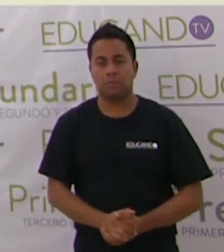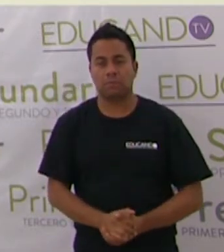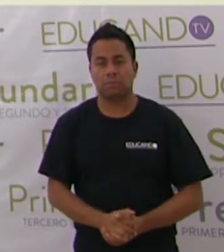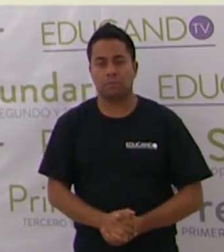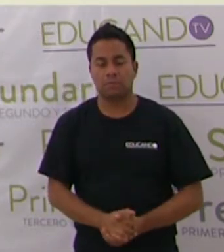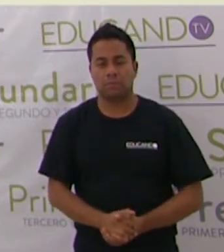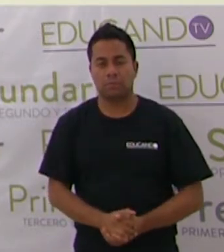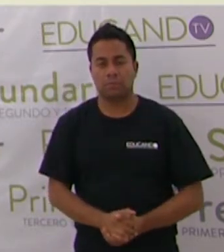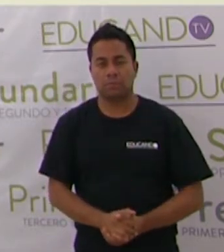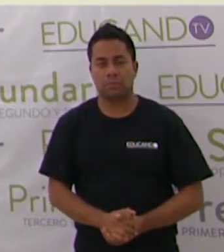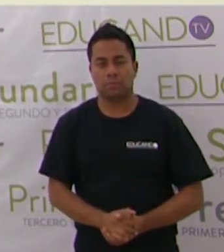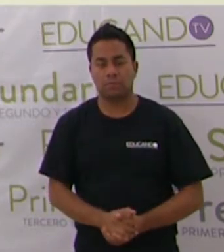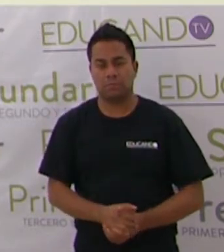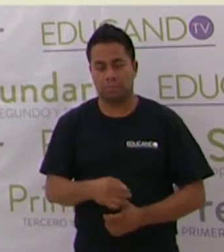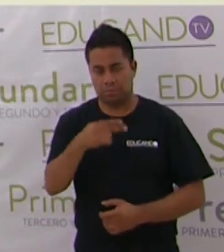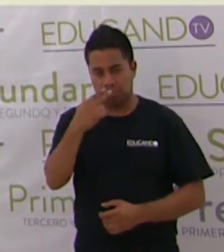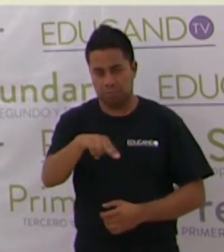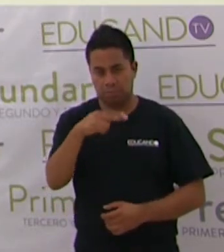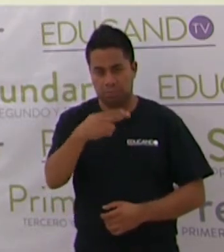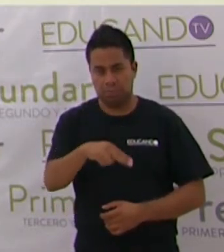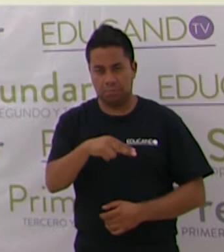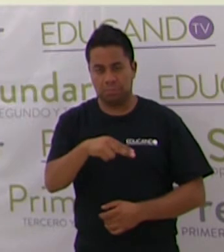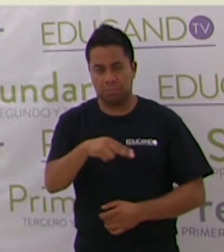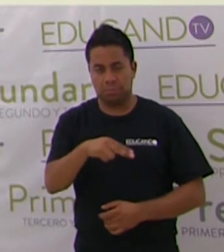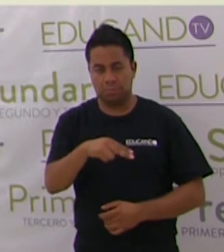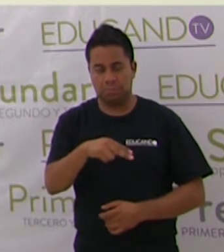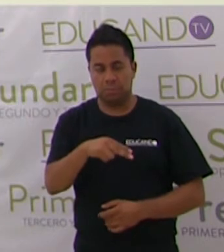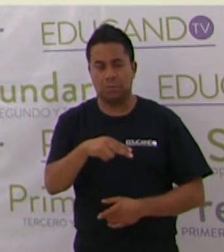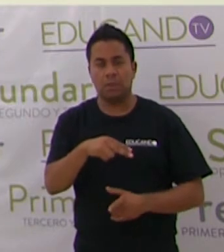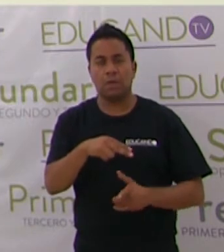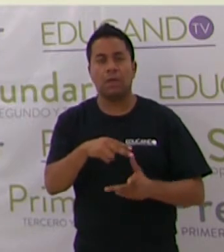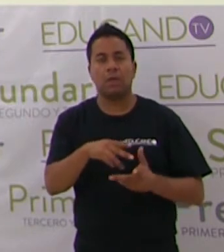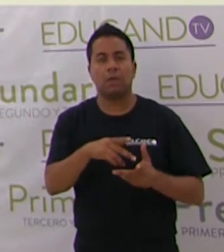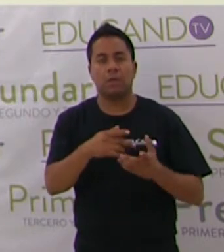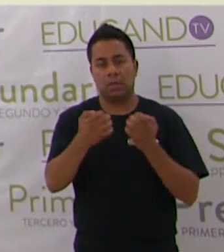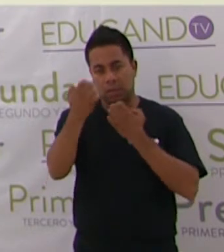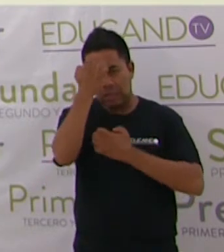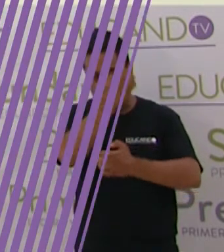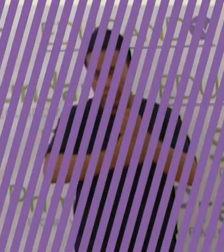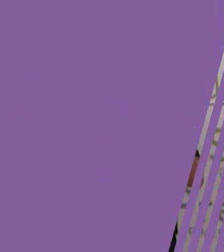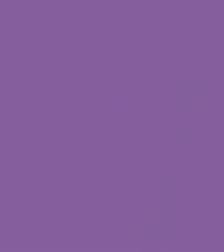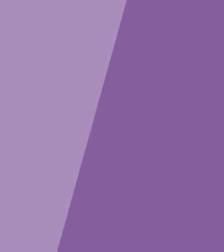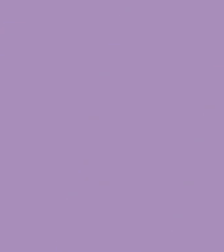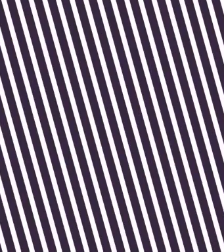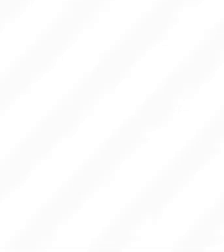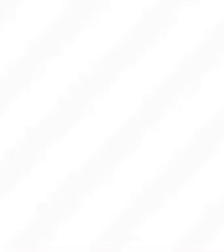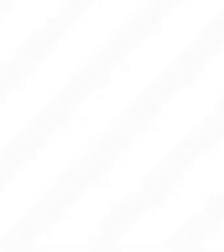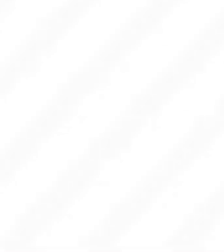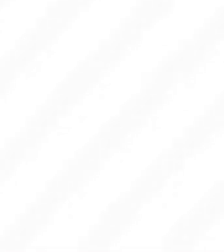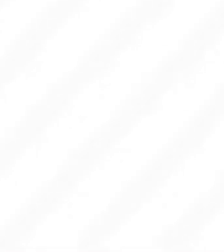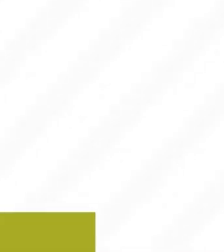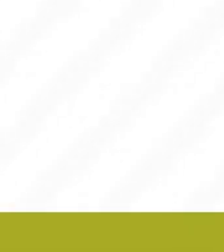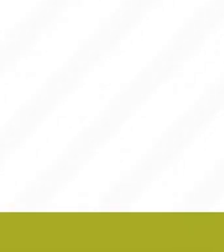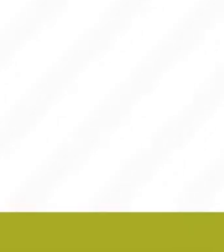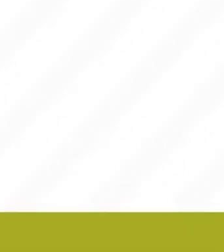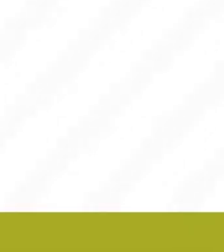Se llama análisis y representación de datos.